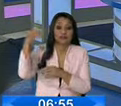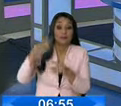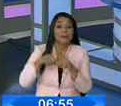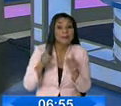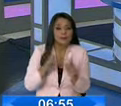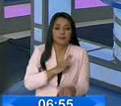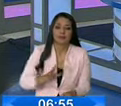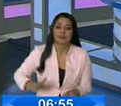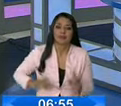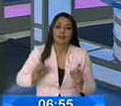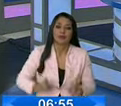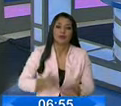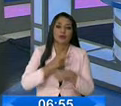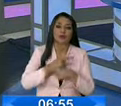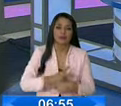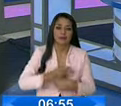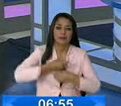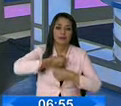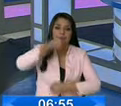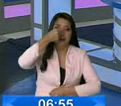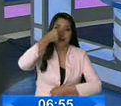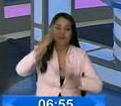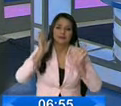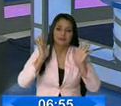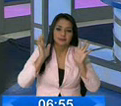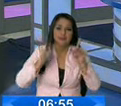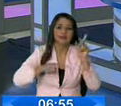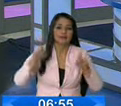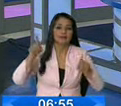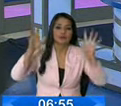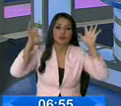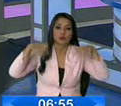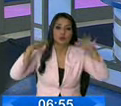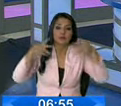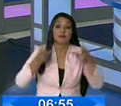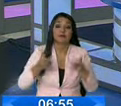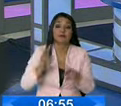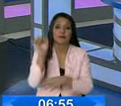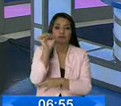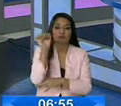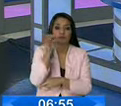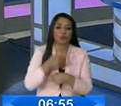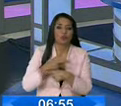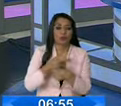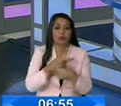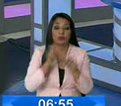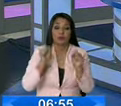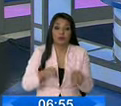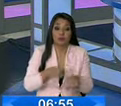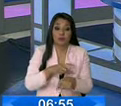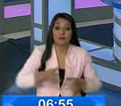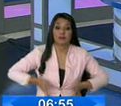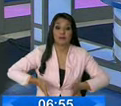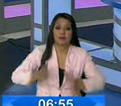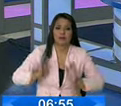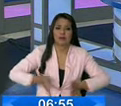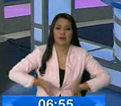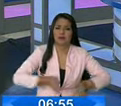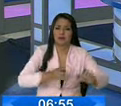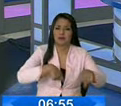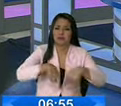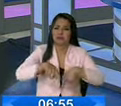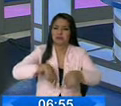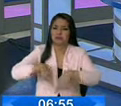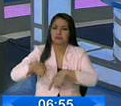las precauciones del caso. Salir con un paraguas, porque a veces llueve. Y manejar despacio, sobre todo eso, en las vías, que de cualquier forma siempre